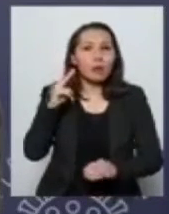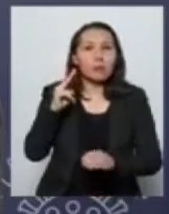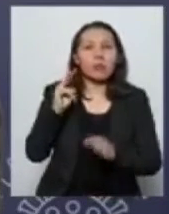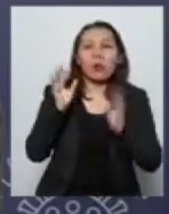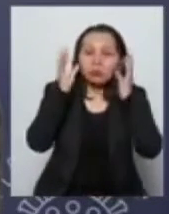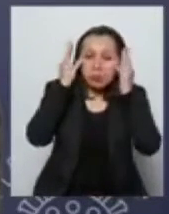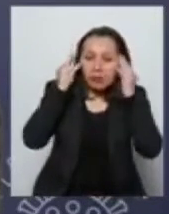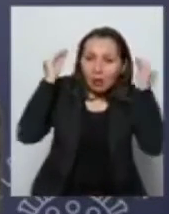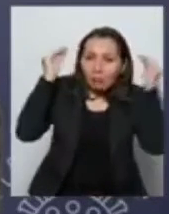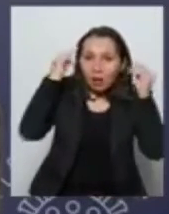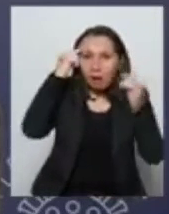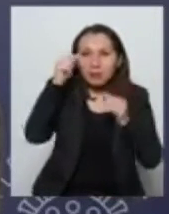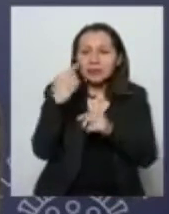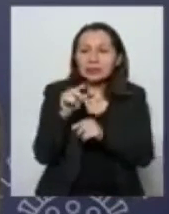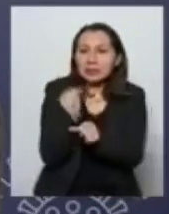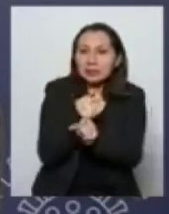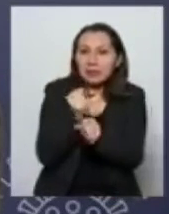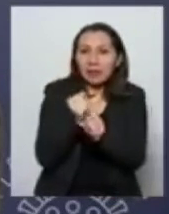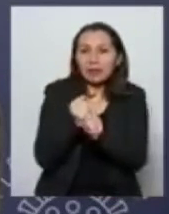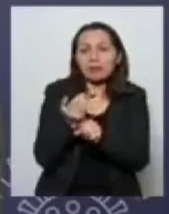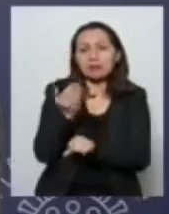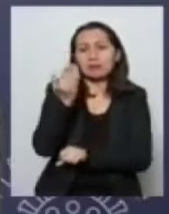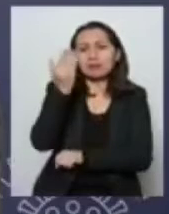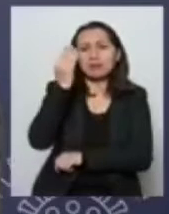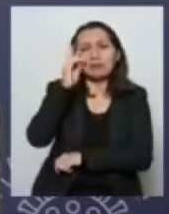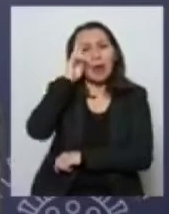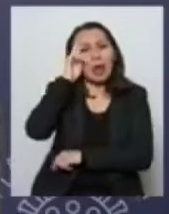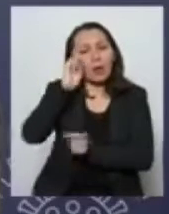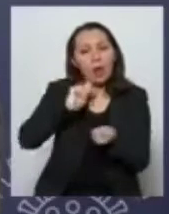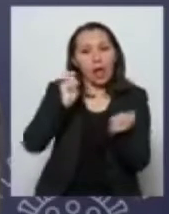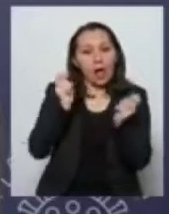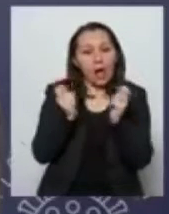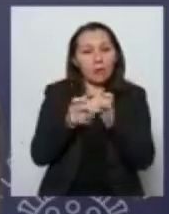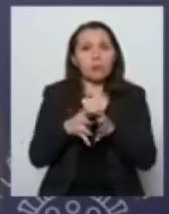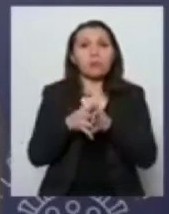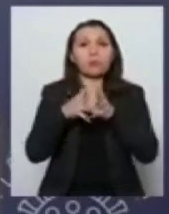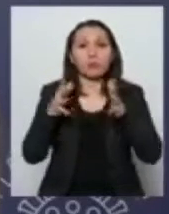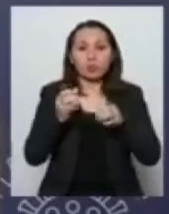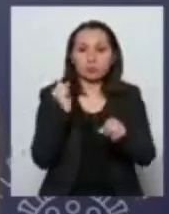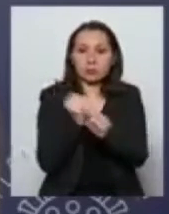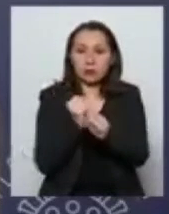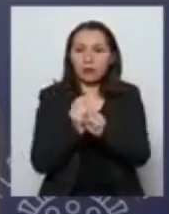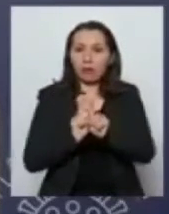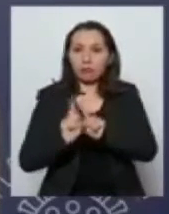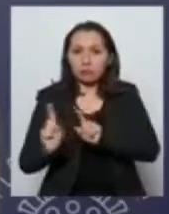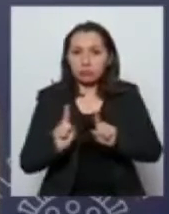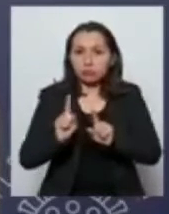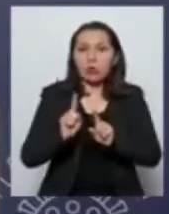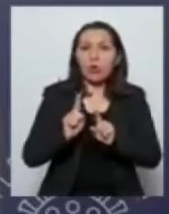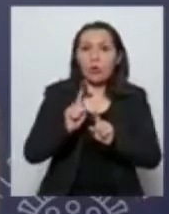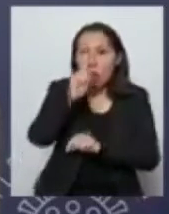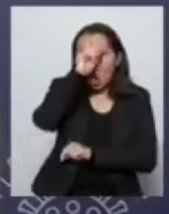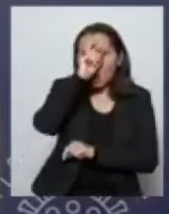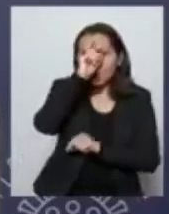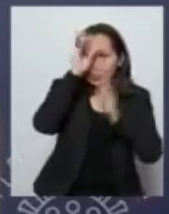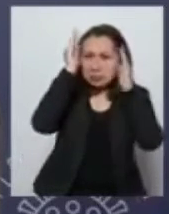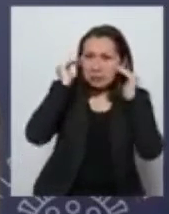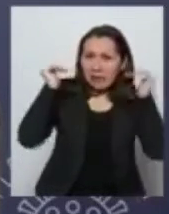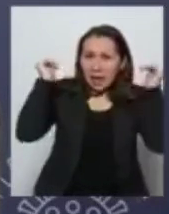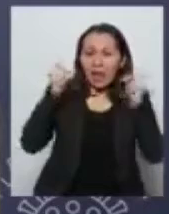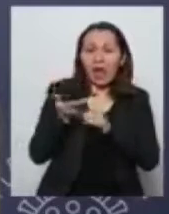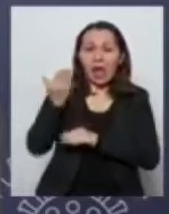lámpara, que de alguna manera significó un cambio tan dramático en la gestión de los hospitales después de lo que